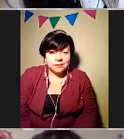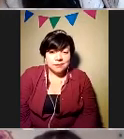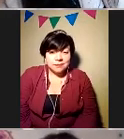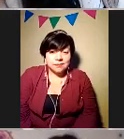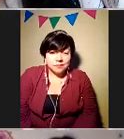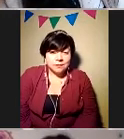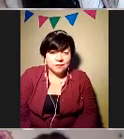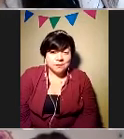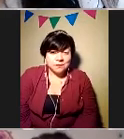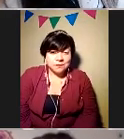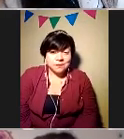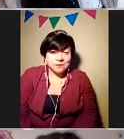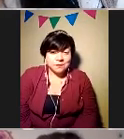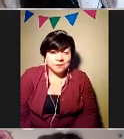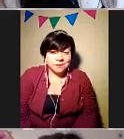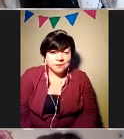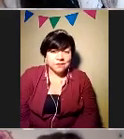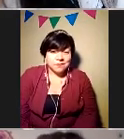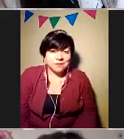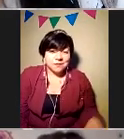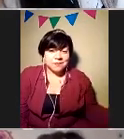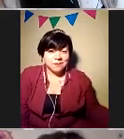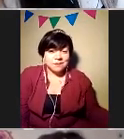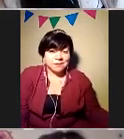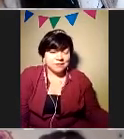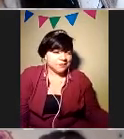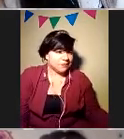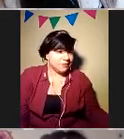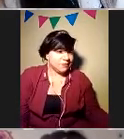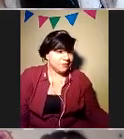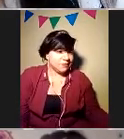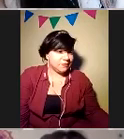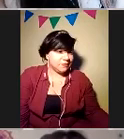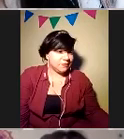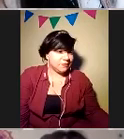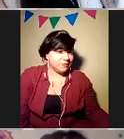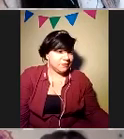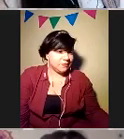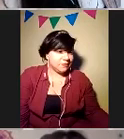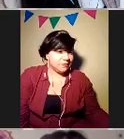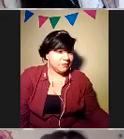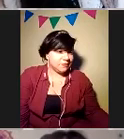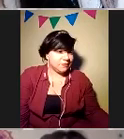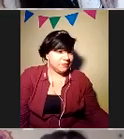de comprar mi pelo. Pero sí, hay que, eso es lo otro que